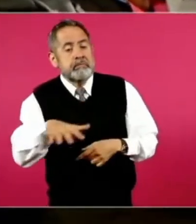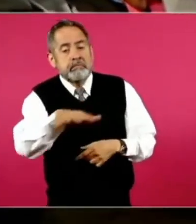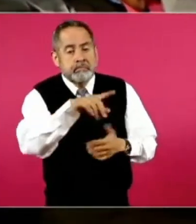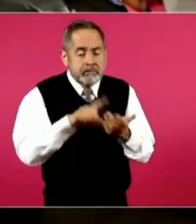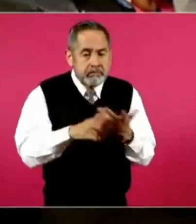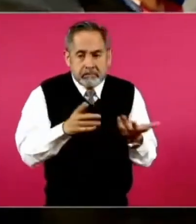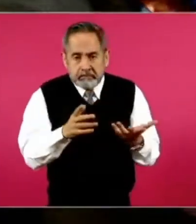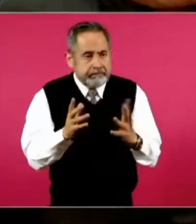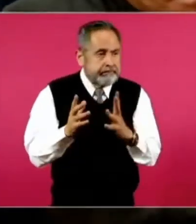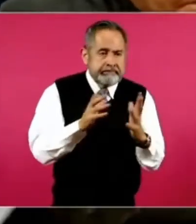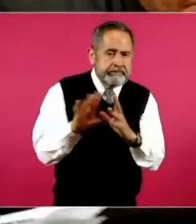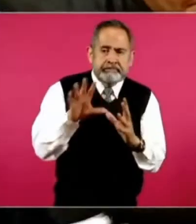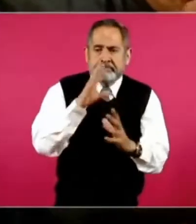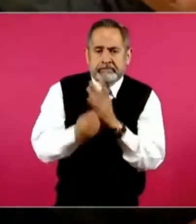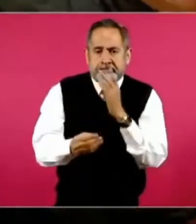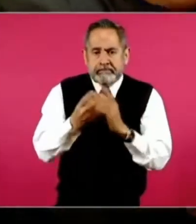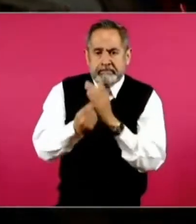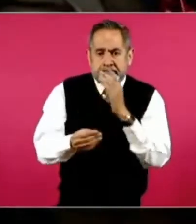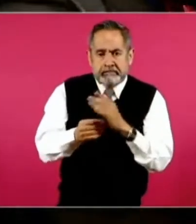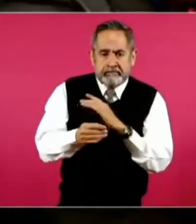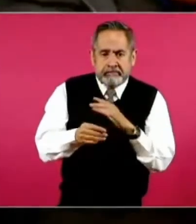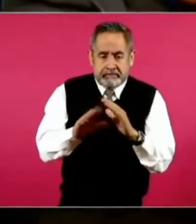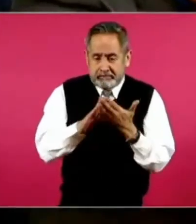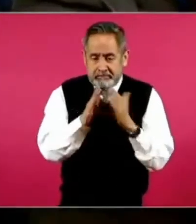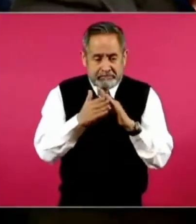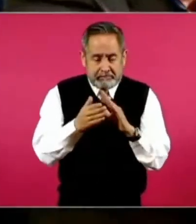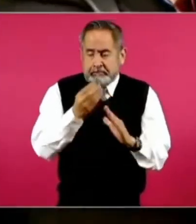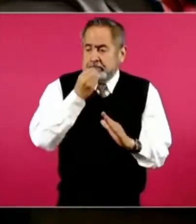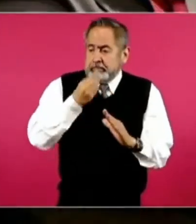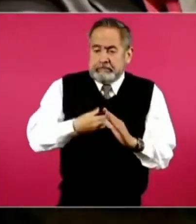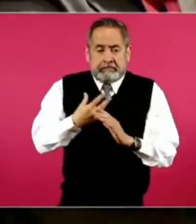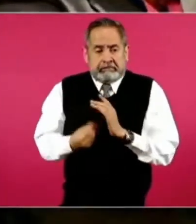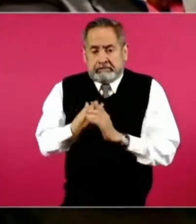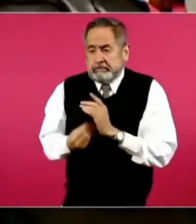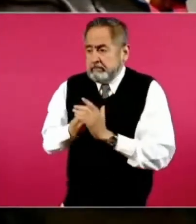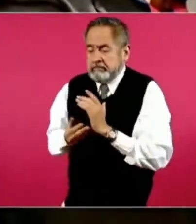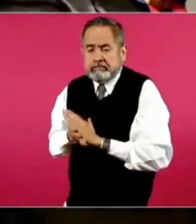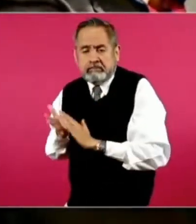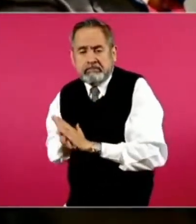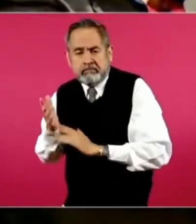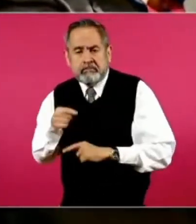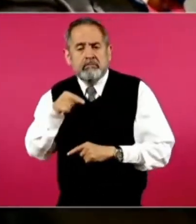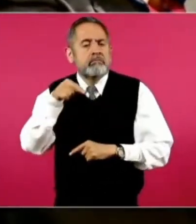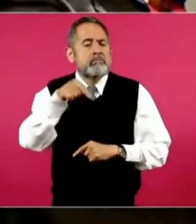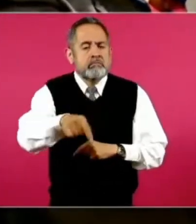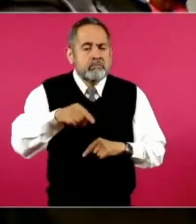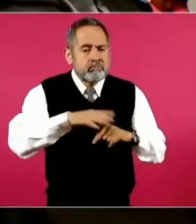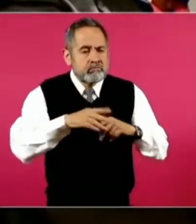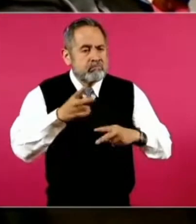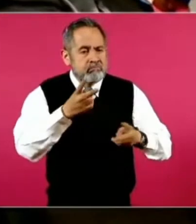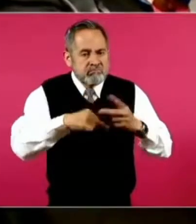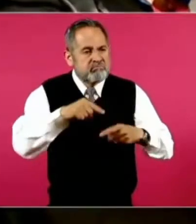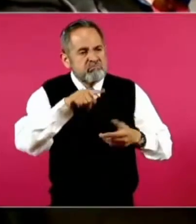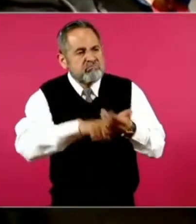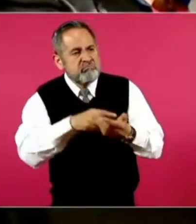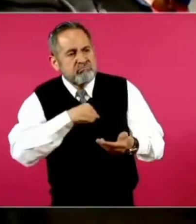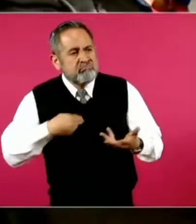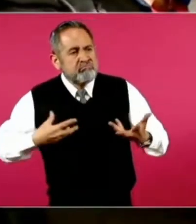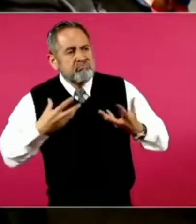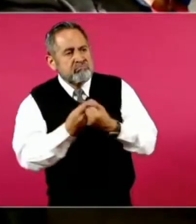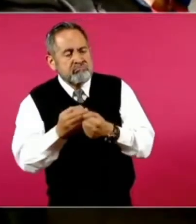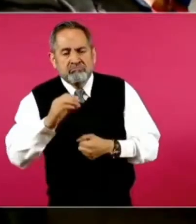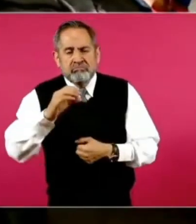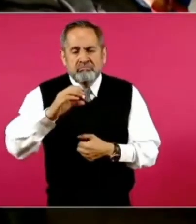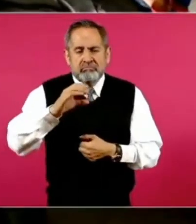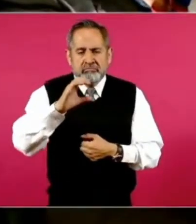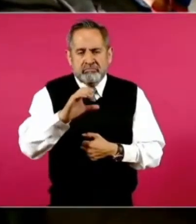que desplazarse dentro de su propia comunidad porque pues estaban integrantes del Cártel